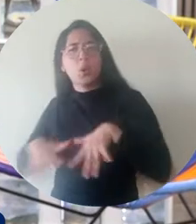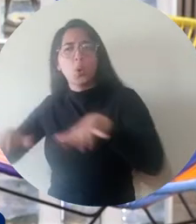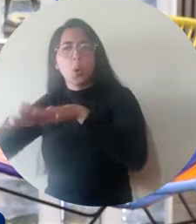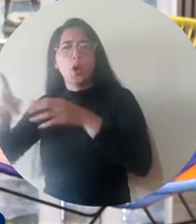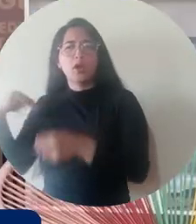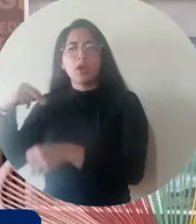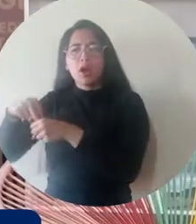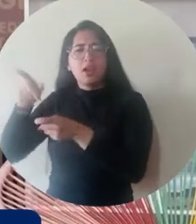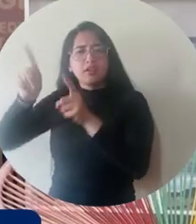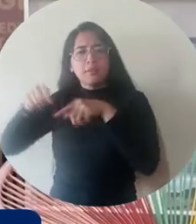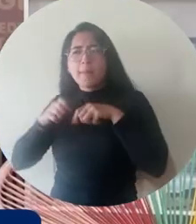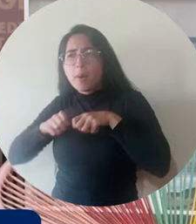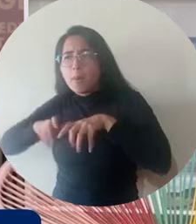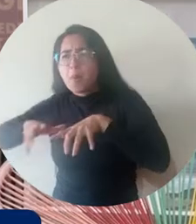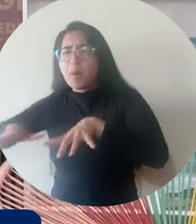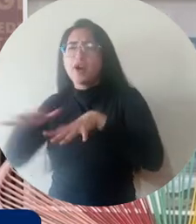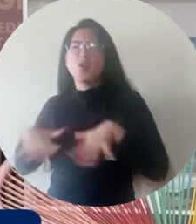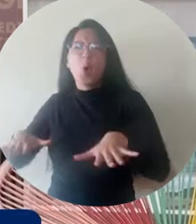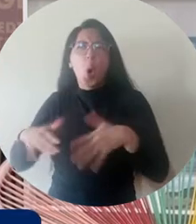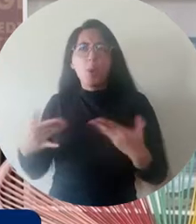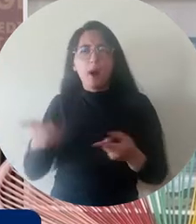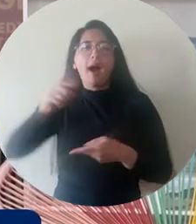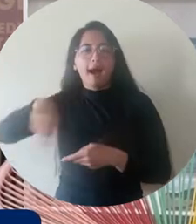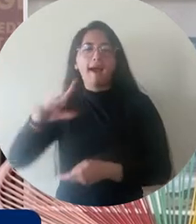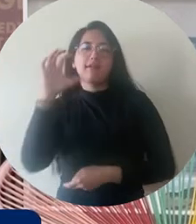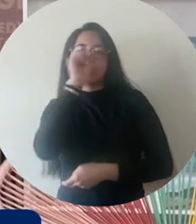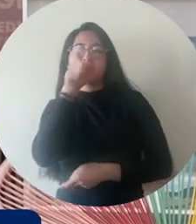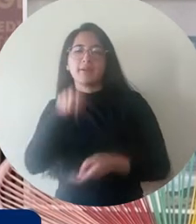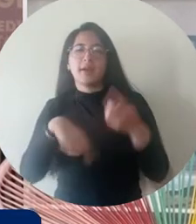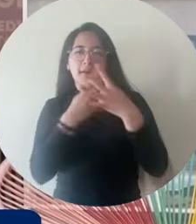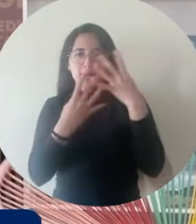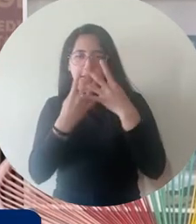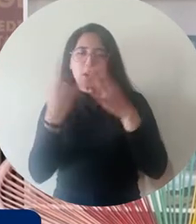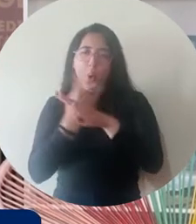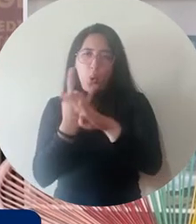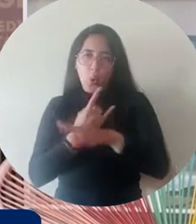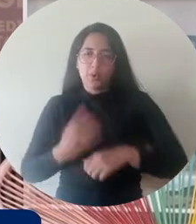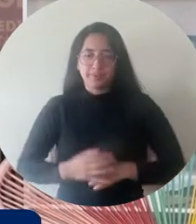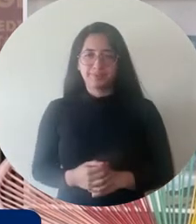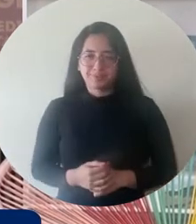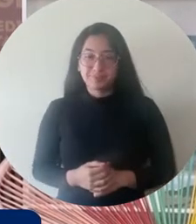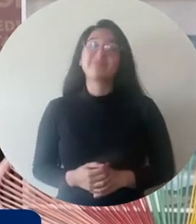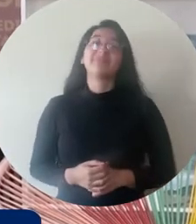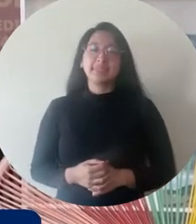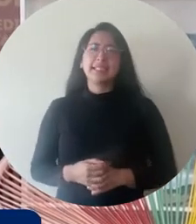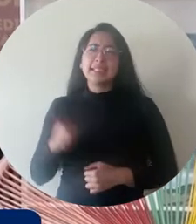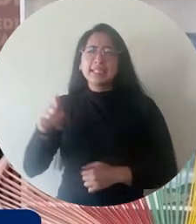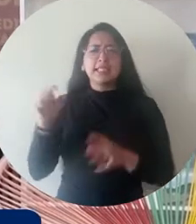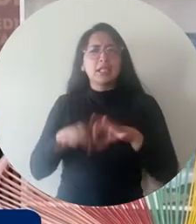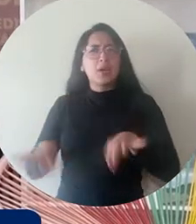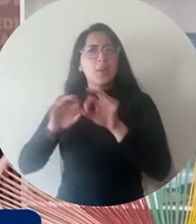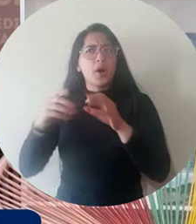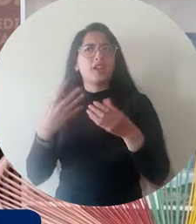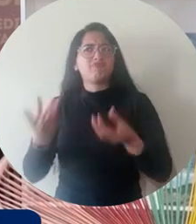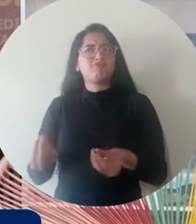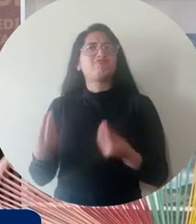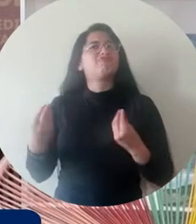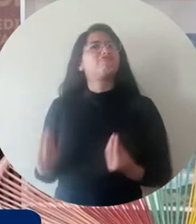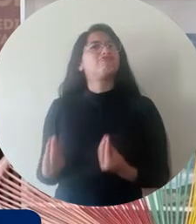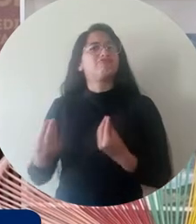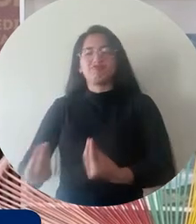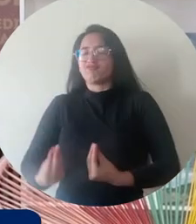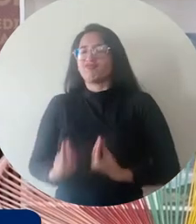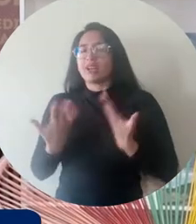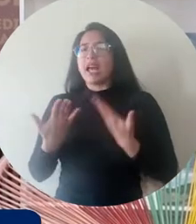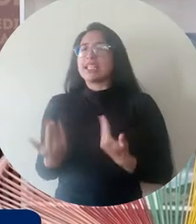en sus territorios. Profundizamos en los conocimientos y la verdad esto nos incentiva más para poder tener, para conseguir ese conocimiento, para